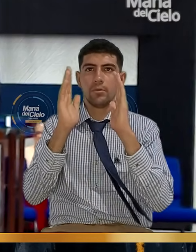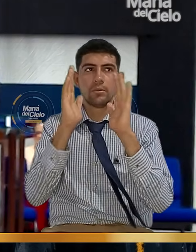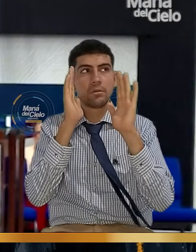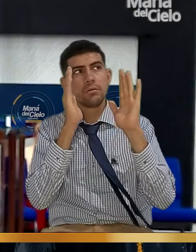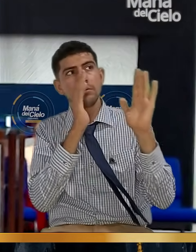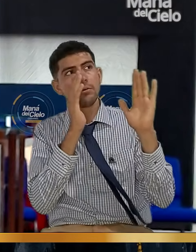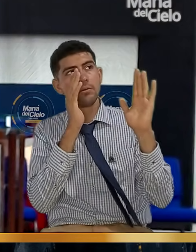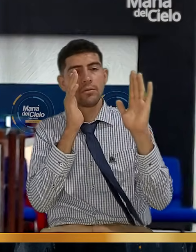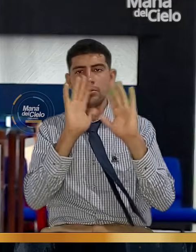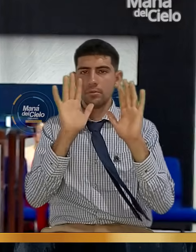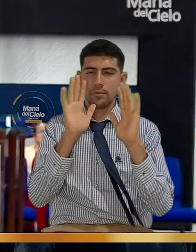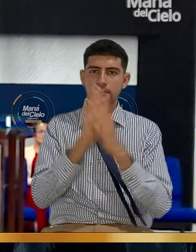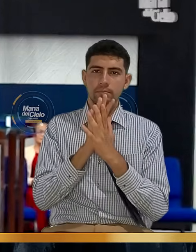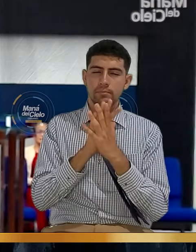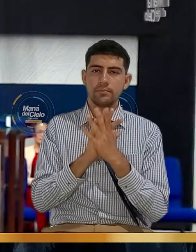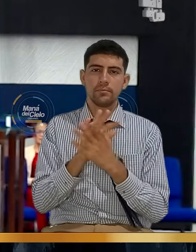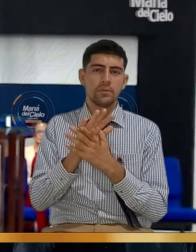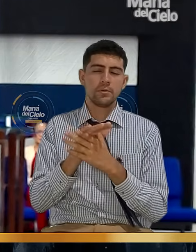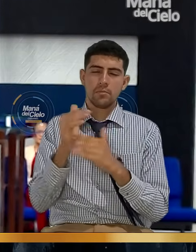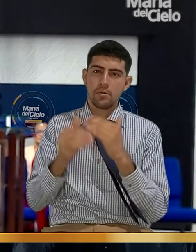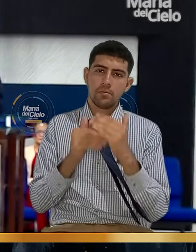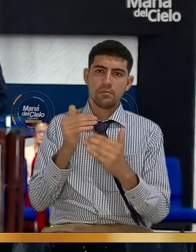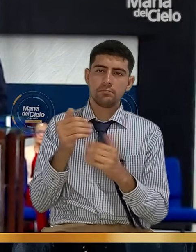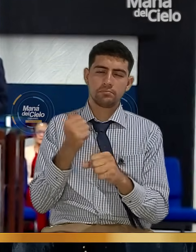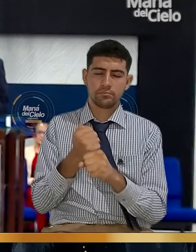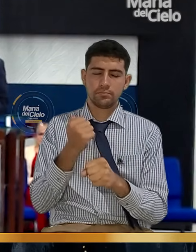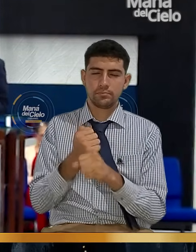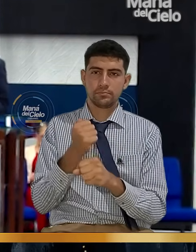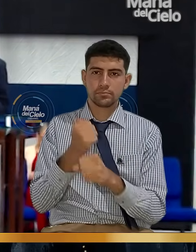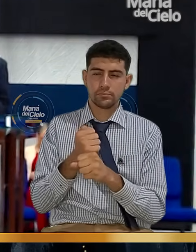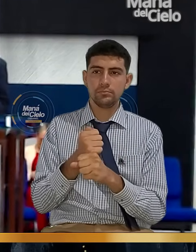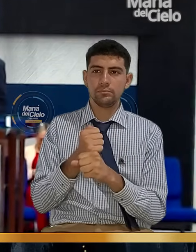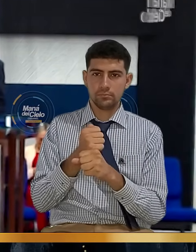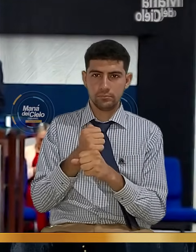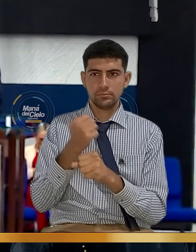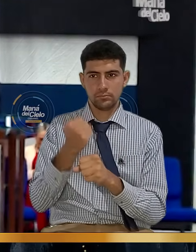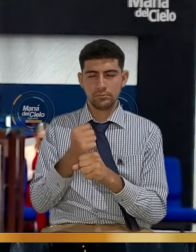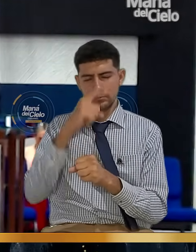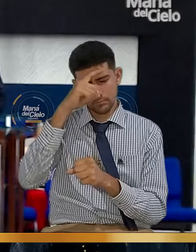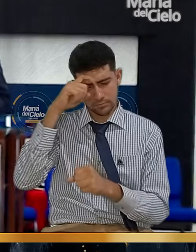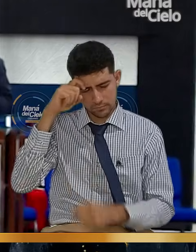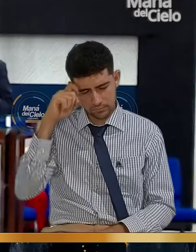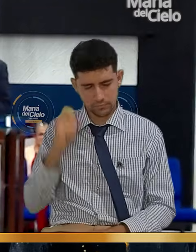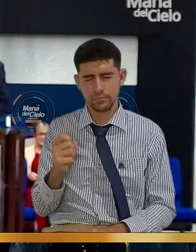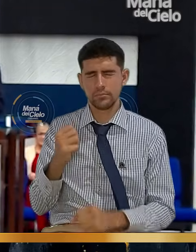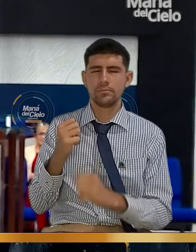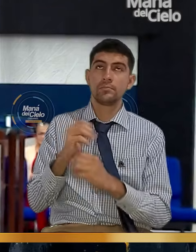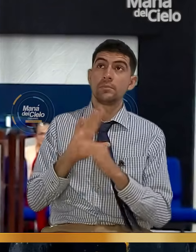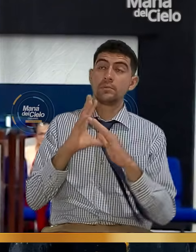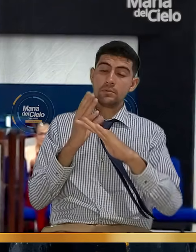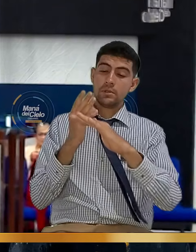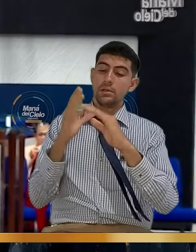poco con la ayuda del Señor. No estamos cambiando nada, estamos tratando de mejorar lo hecho,